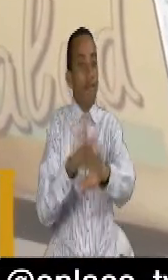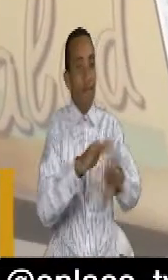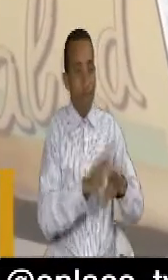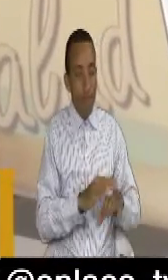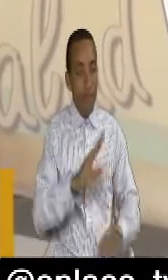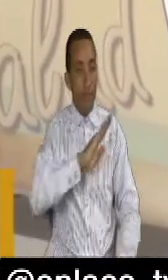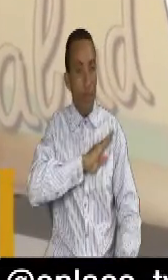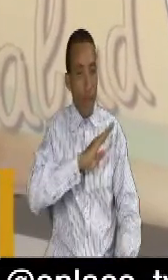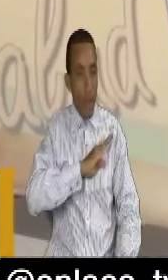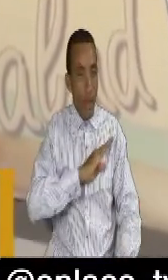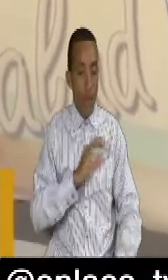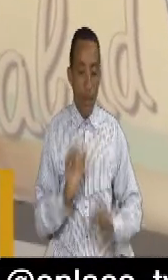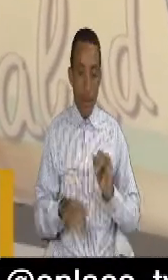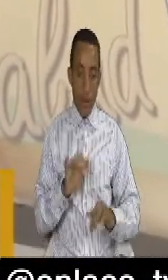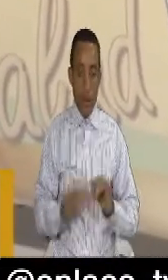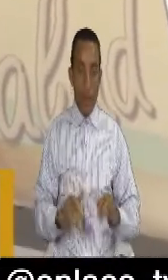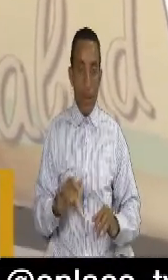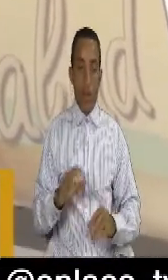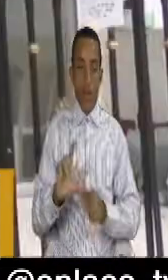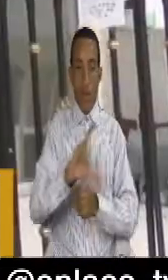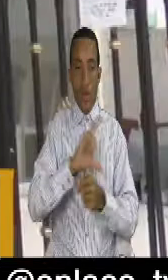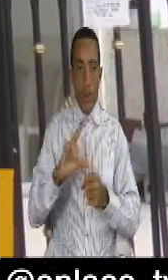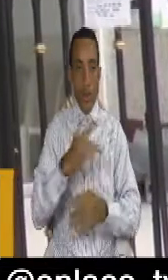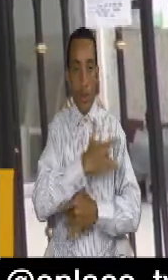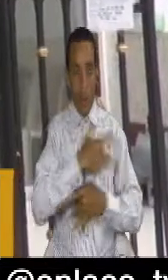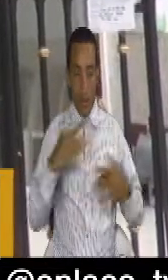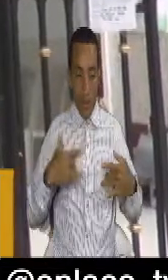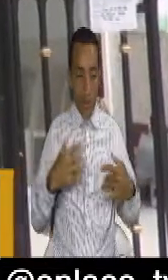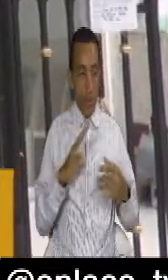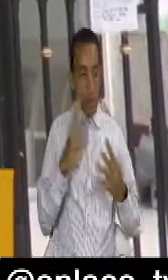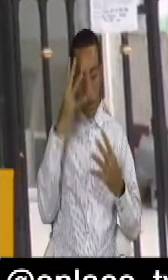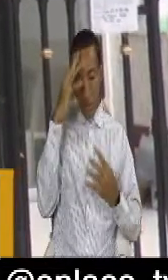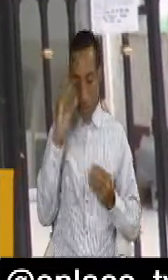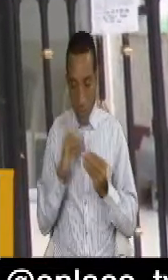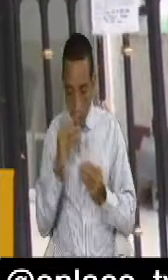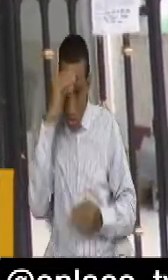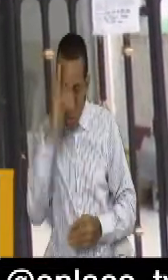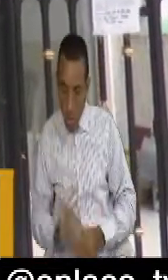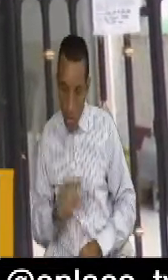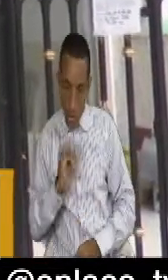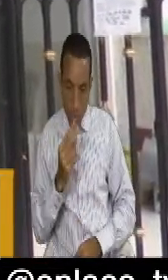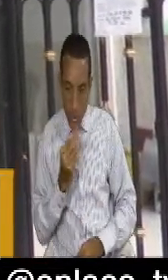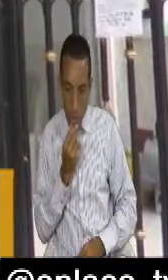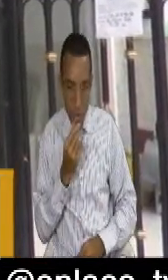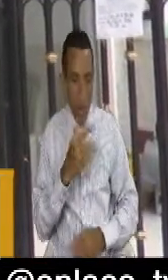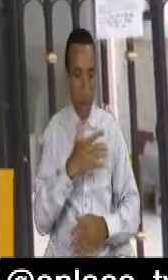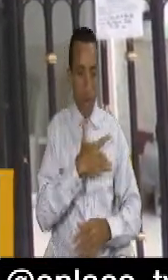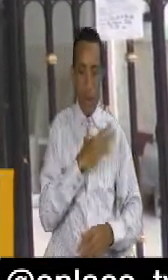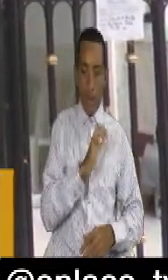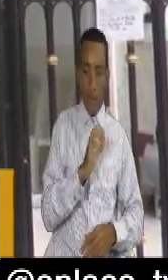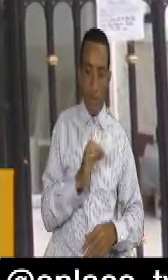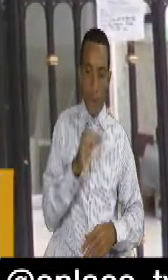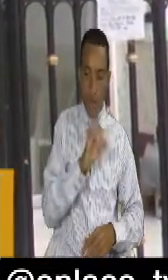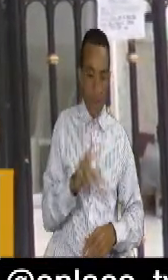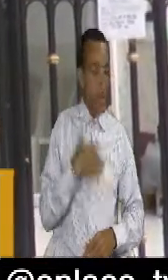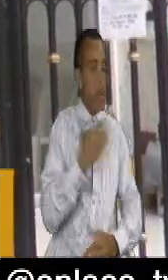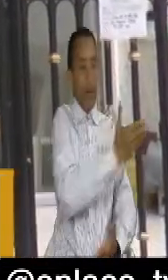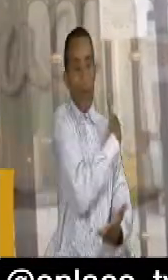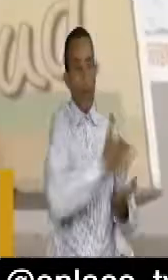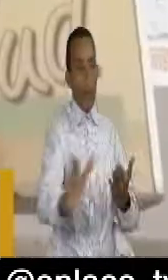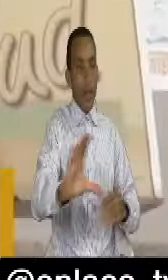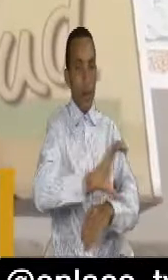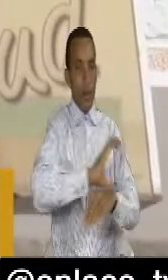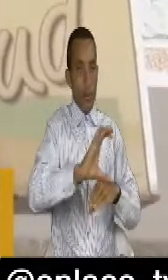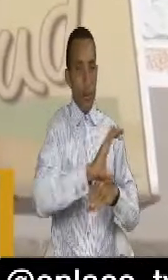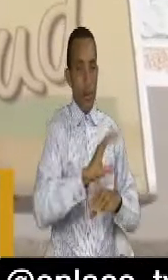alcaldía, al secretario local de salud, para que tomemos decisiones radicales y que esta EPS subsidiada MD Salud se vaya a nuestra ciudad. Finalmente